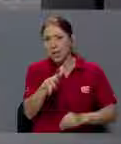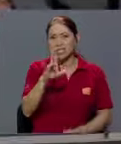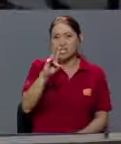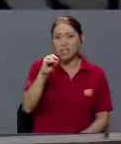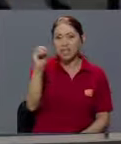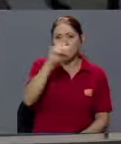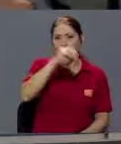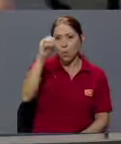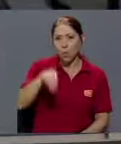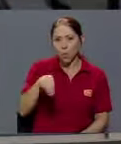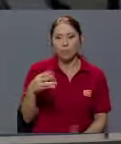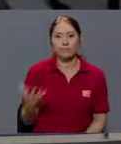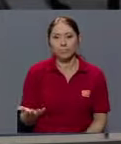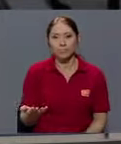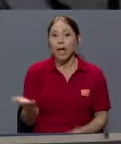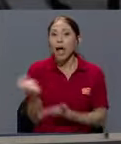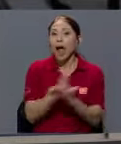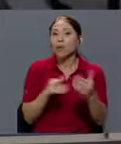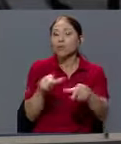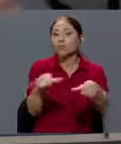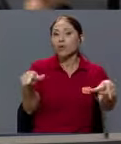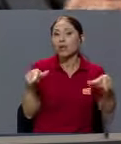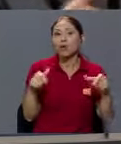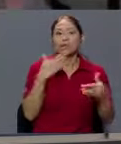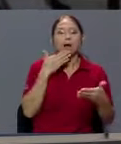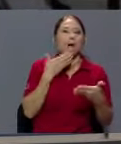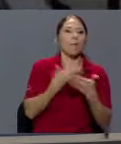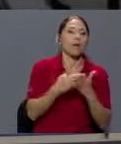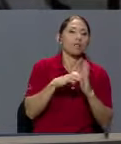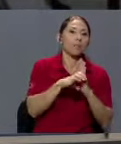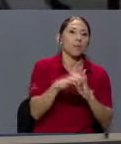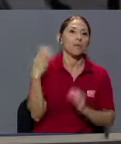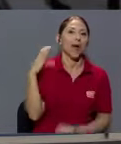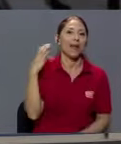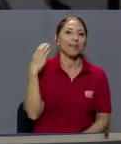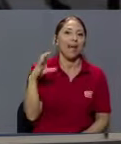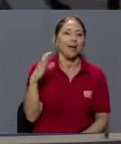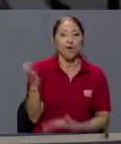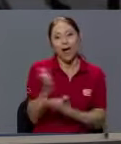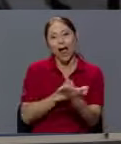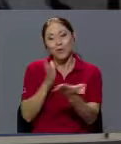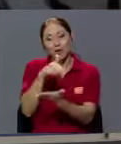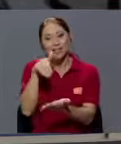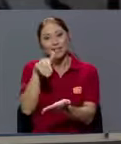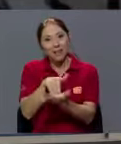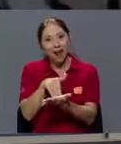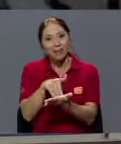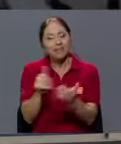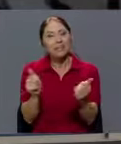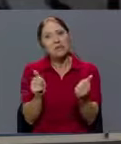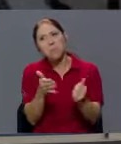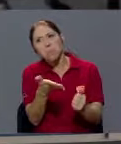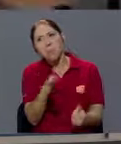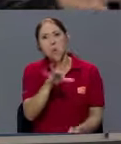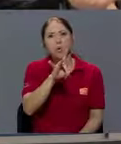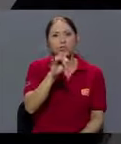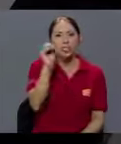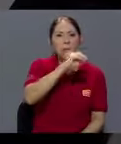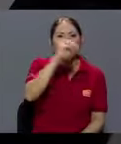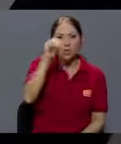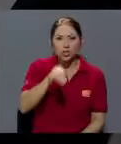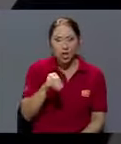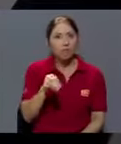es de un 70%. Hay regiones tan buenas como Cartago y algunas más centrales con porcentajes que oscilan